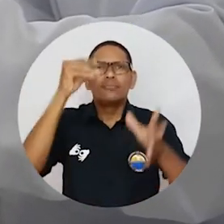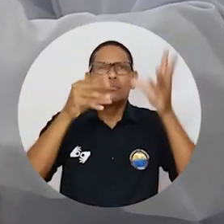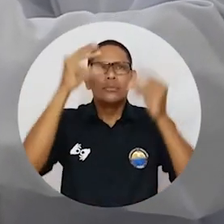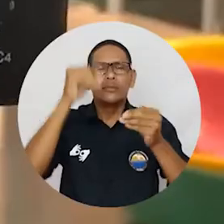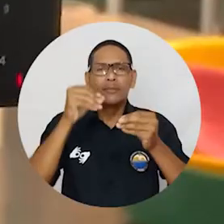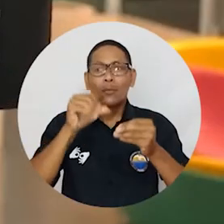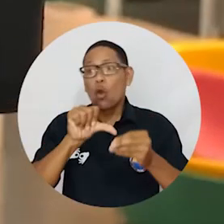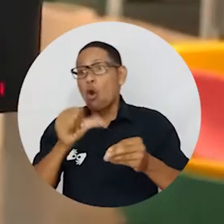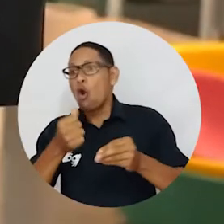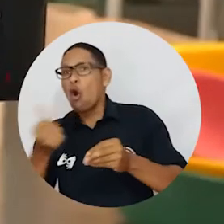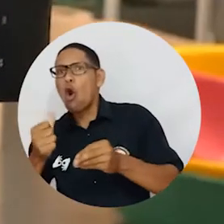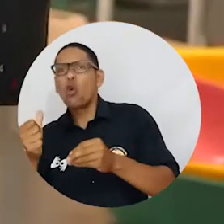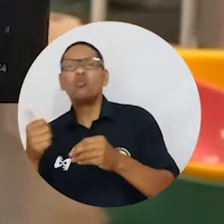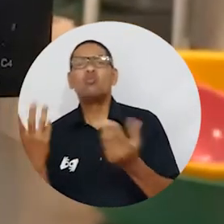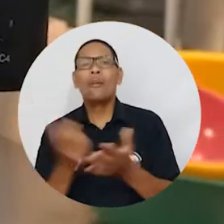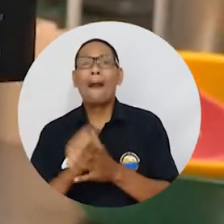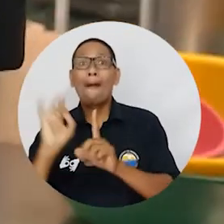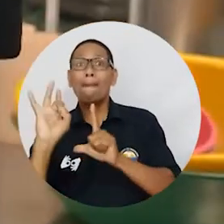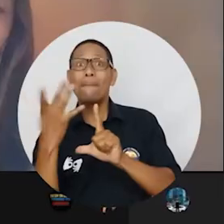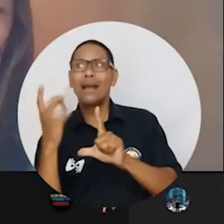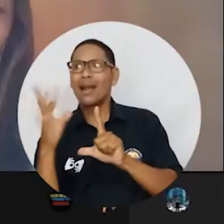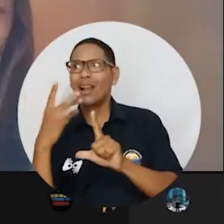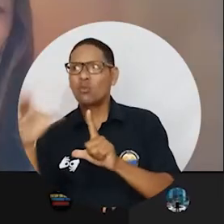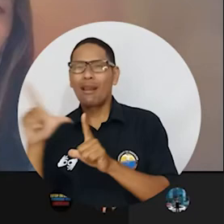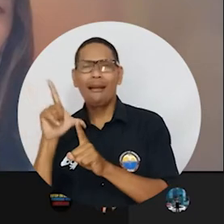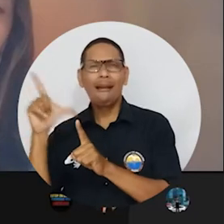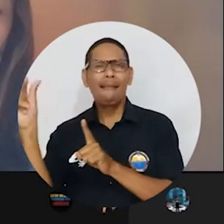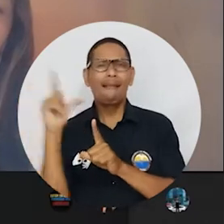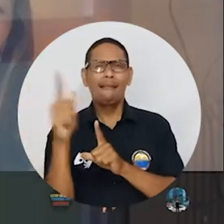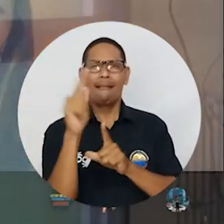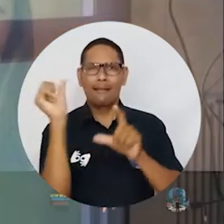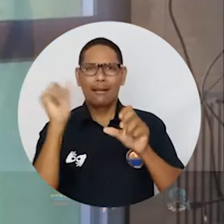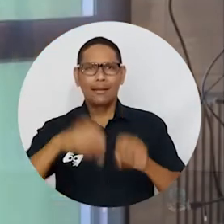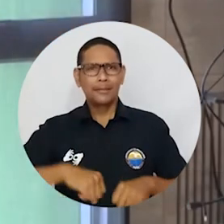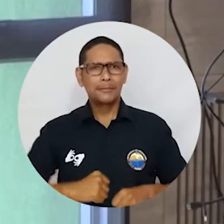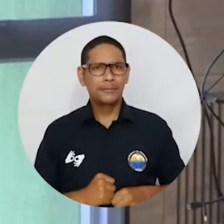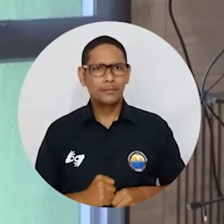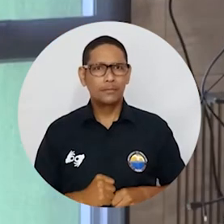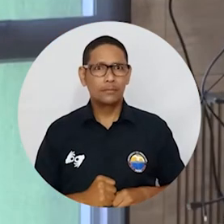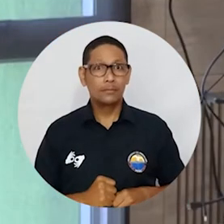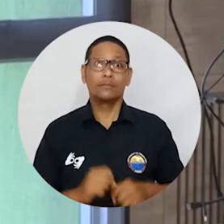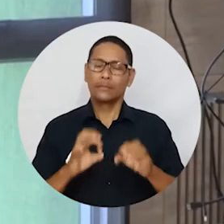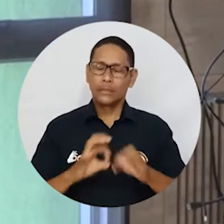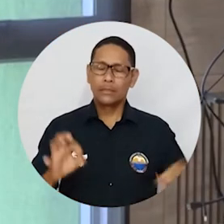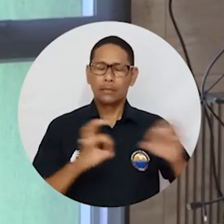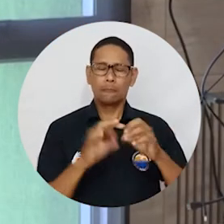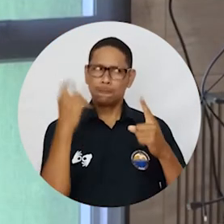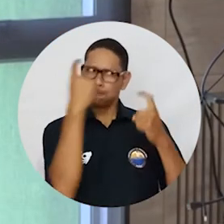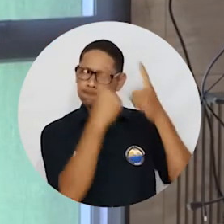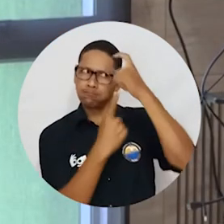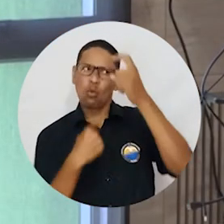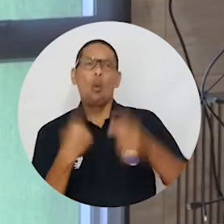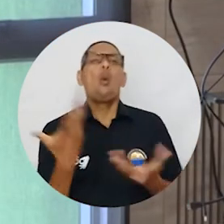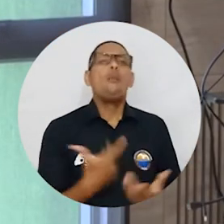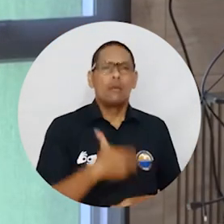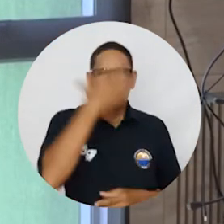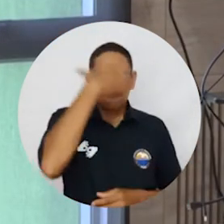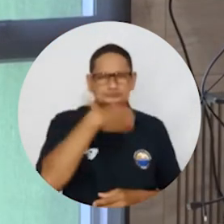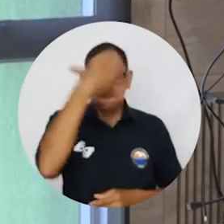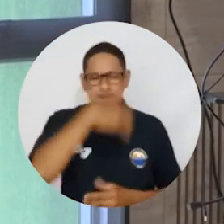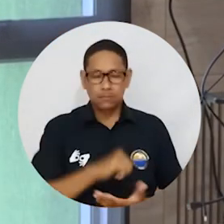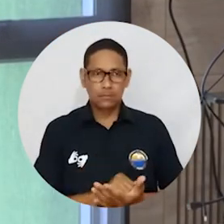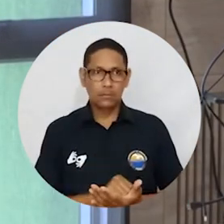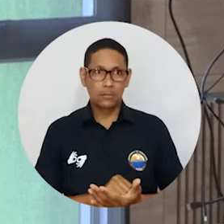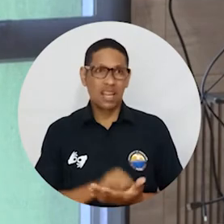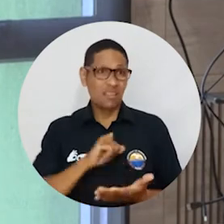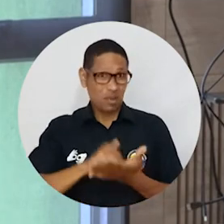presencial, mientras que otros participan desde lugares remotos. Y eso implica también entonces repensar la forma de evaluar,